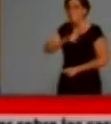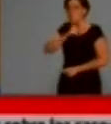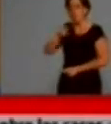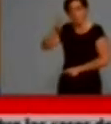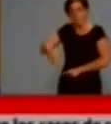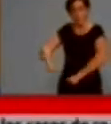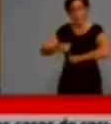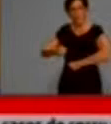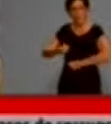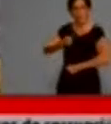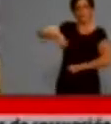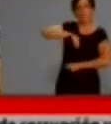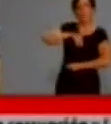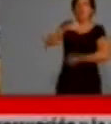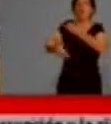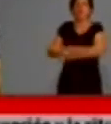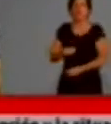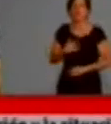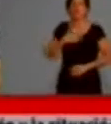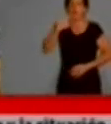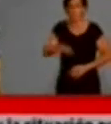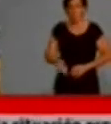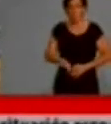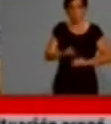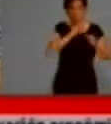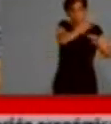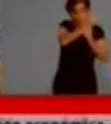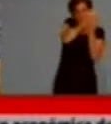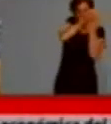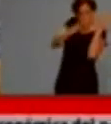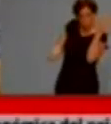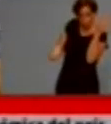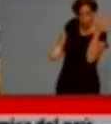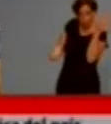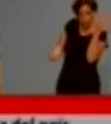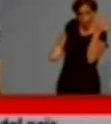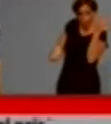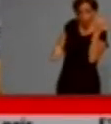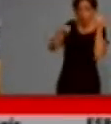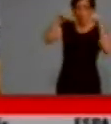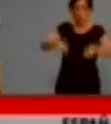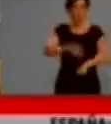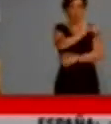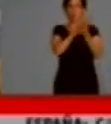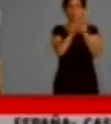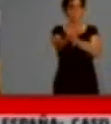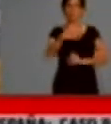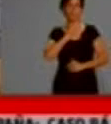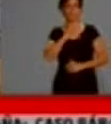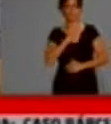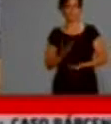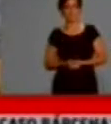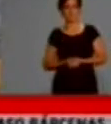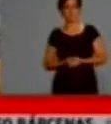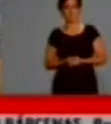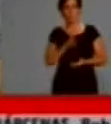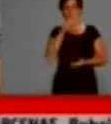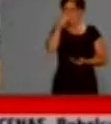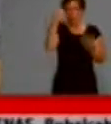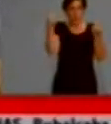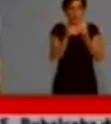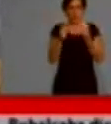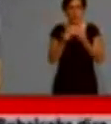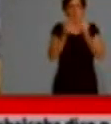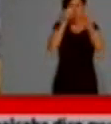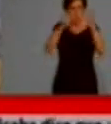fuerte, hacemos lo que podemos? Pues bien, usted ahora no ha podido explicar eso, porque es impensable que después